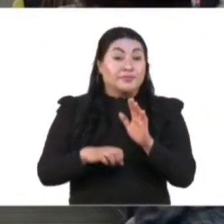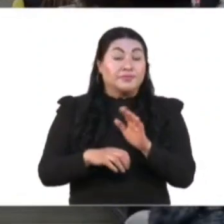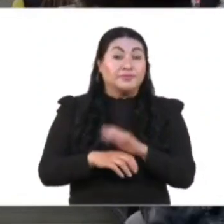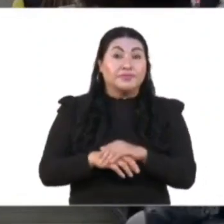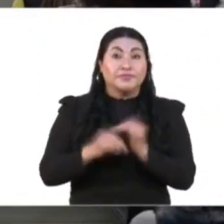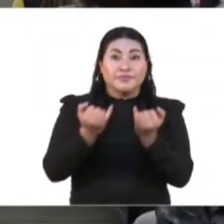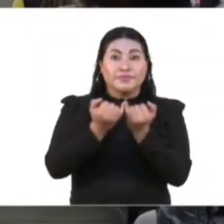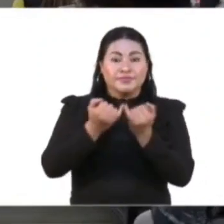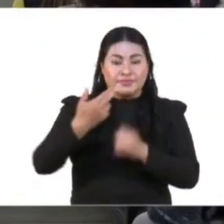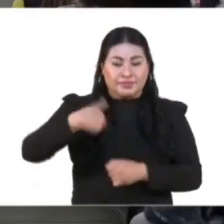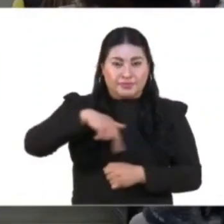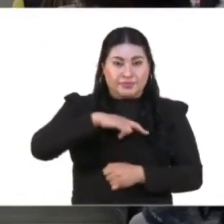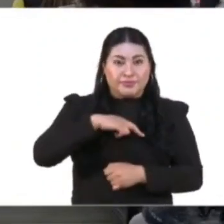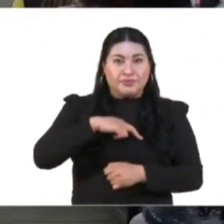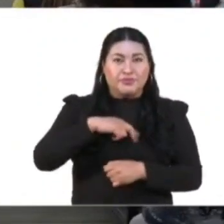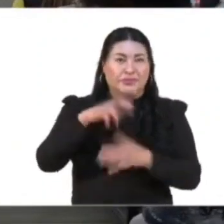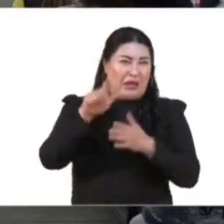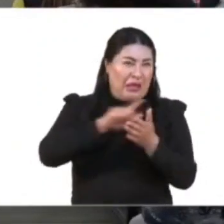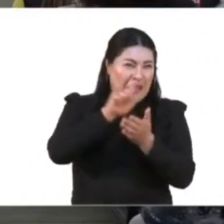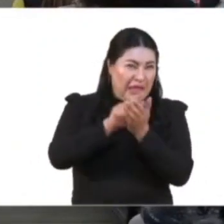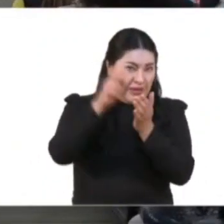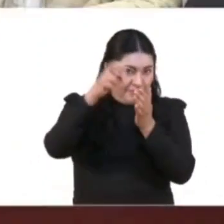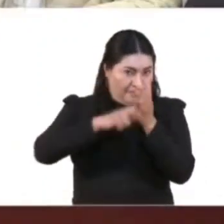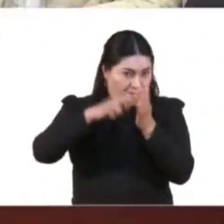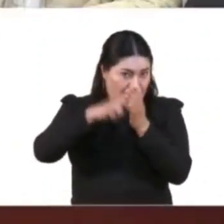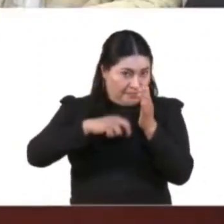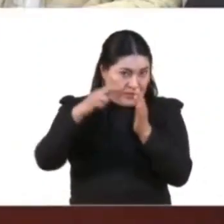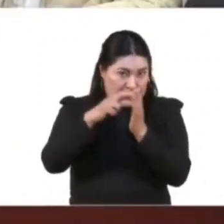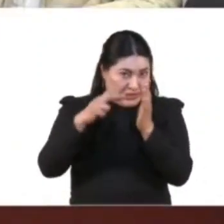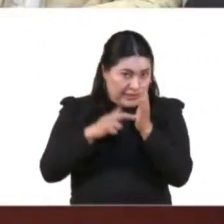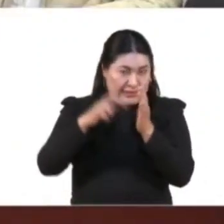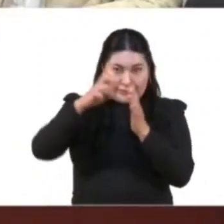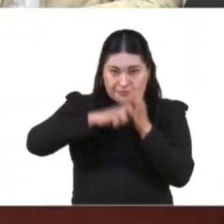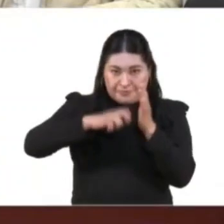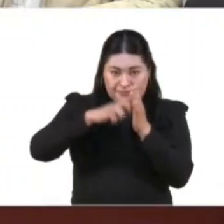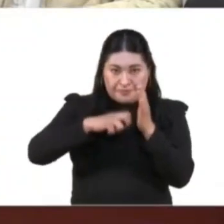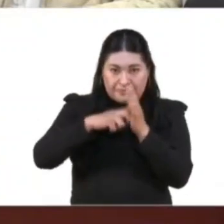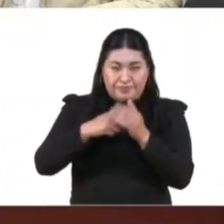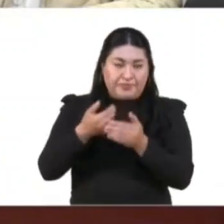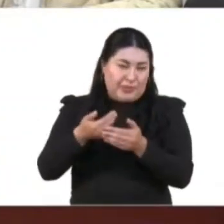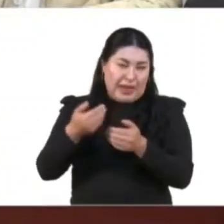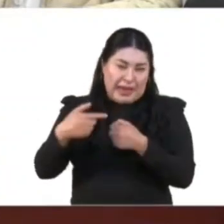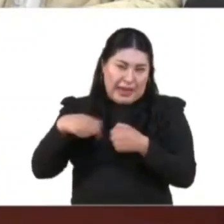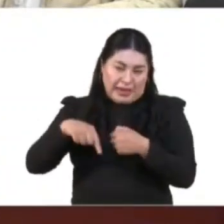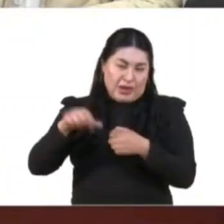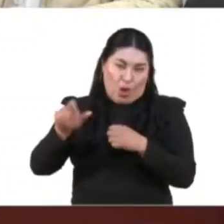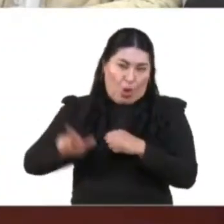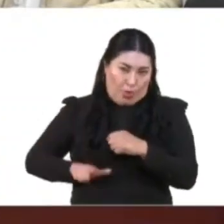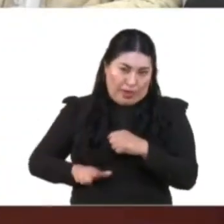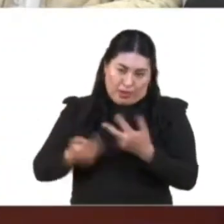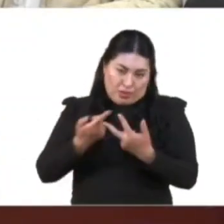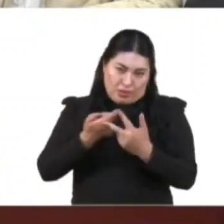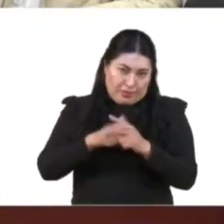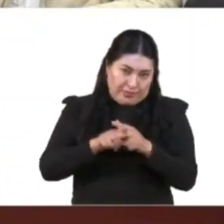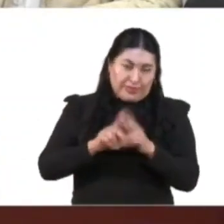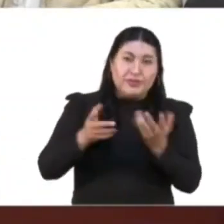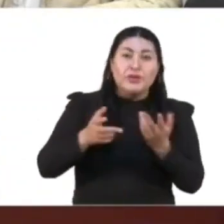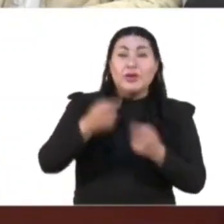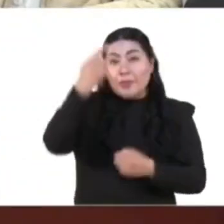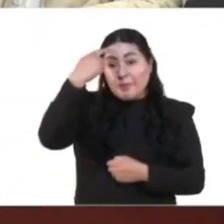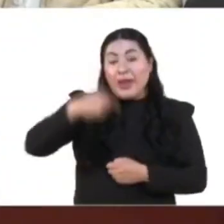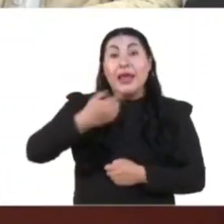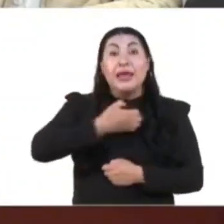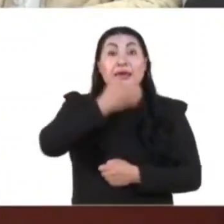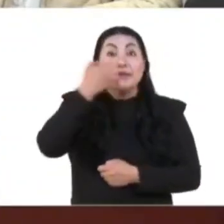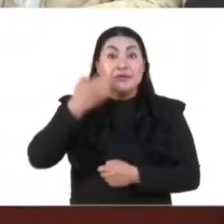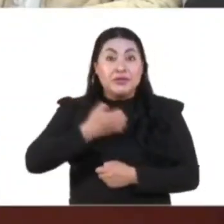bueno, hicimos una reforma al reglamento ya en esta administración, donde para